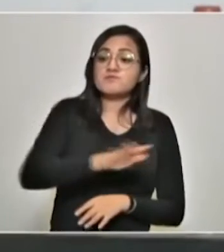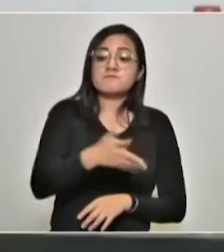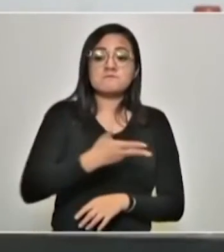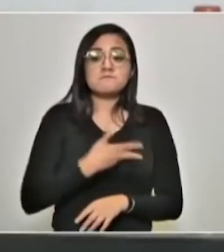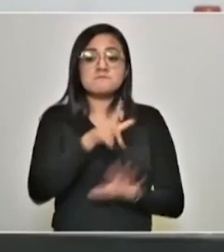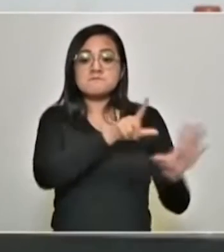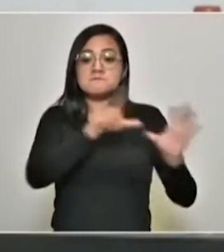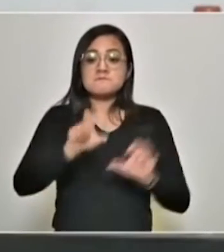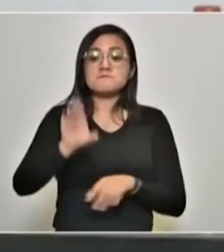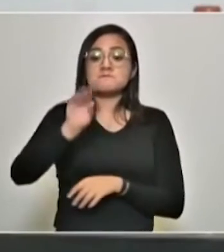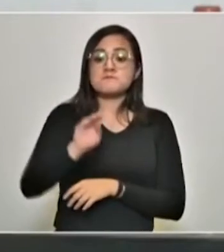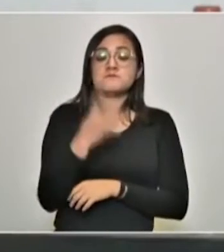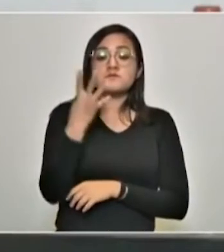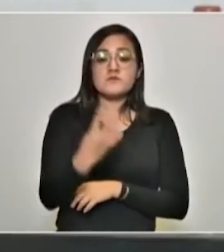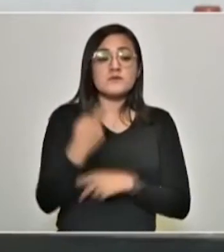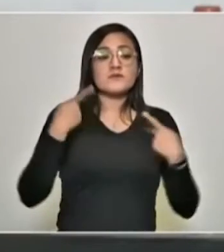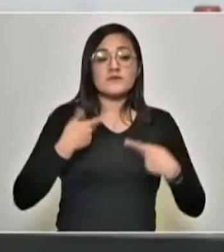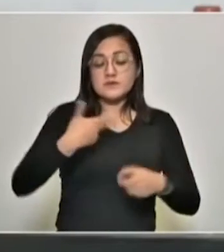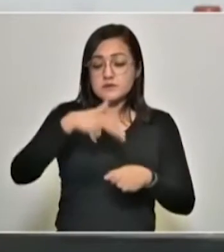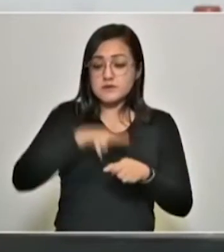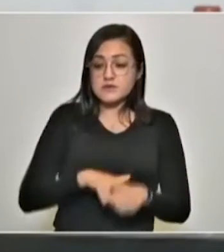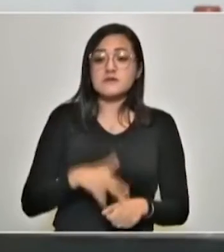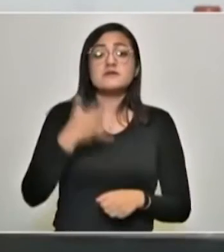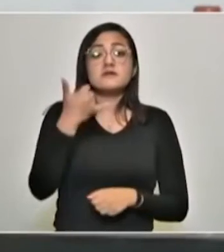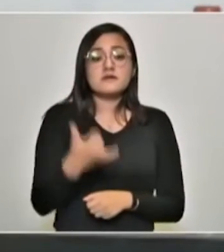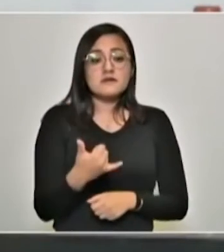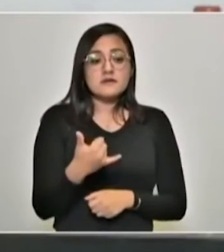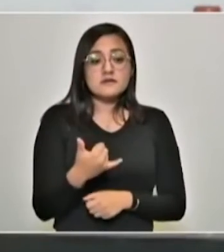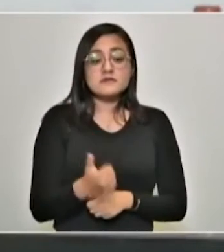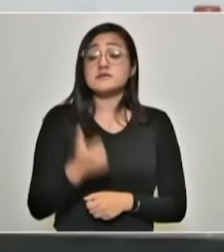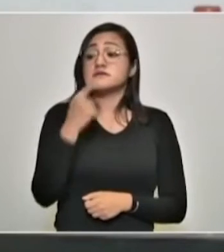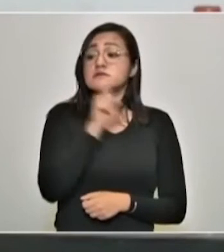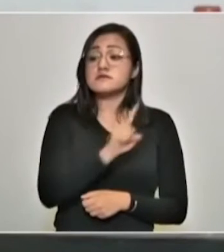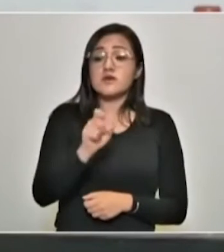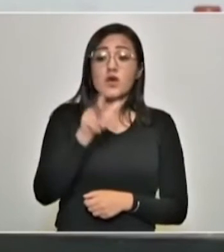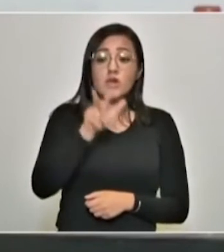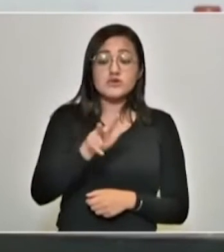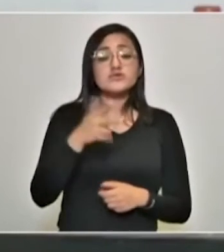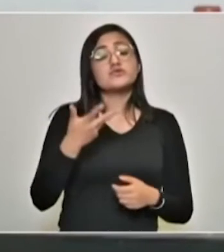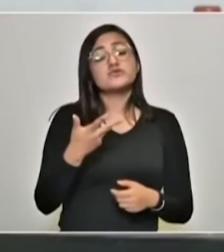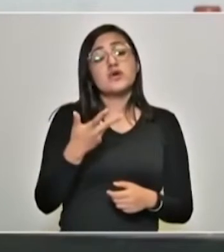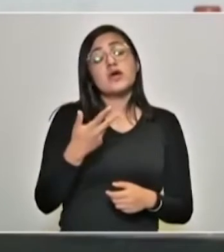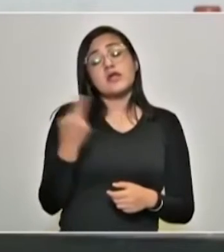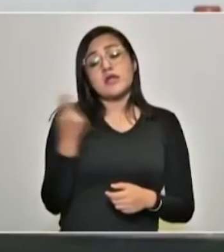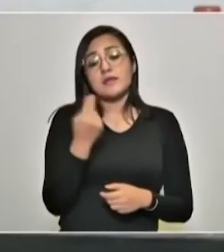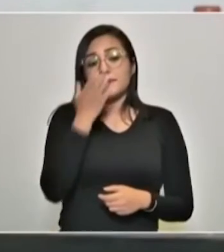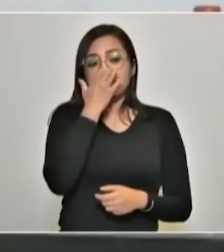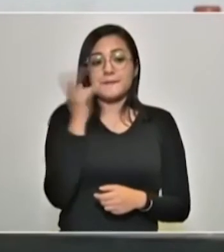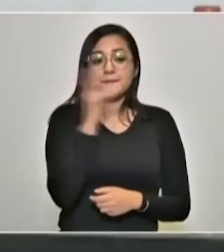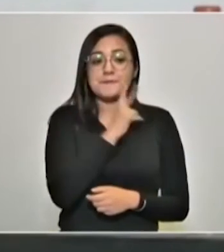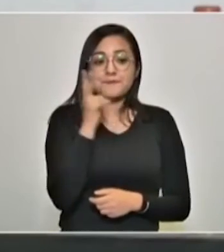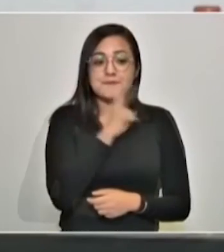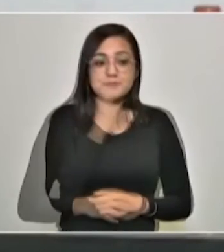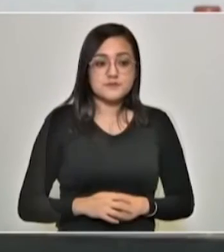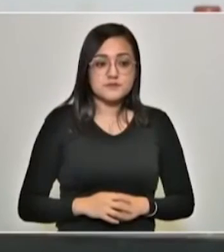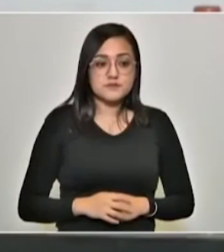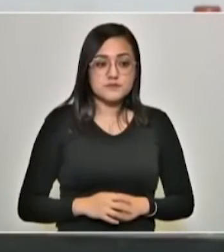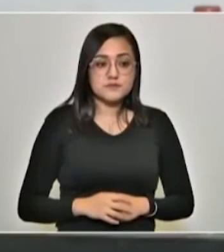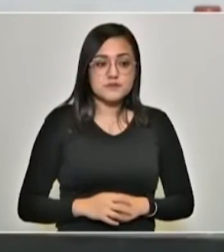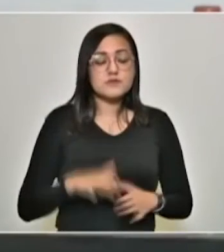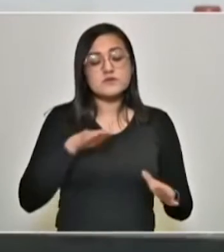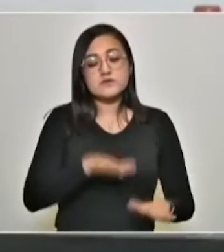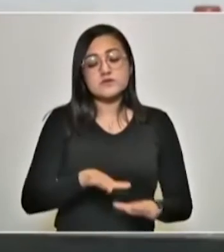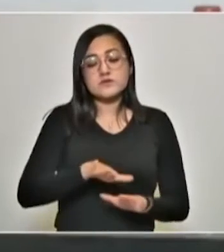tenemos 794 pacientes hospitalizados y 108 de ellos requieren de ventilación mecánica asistida. En